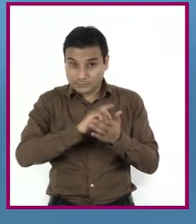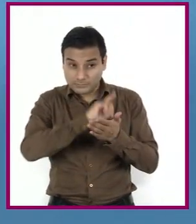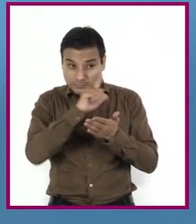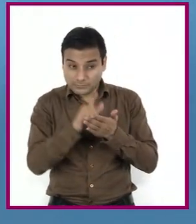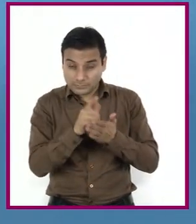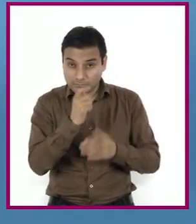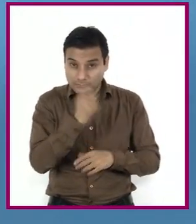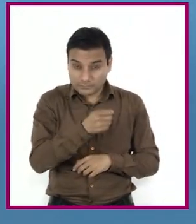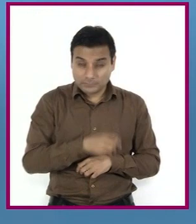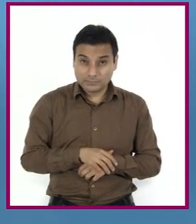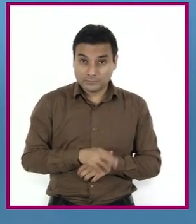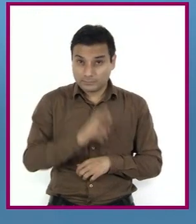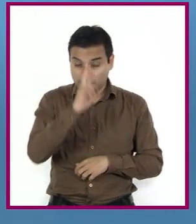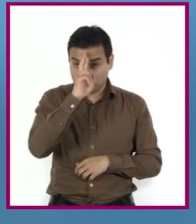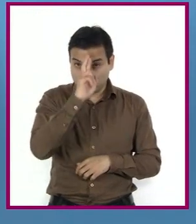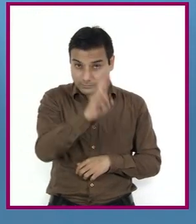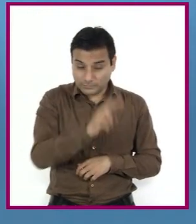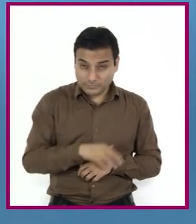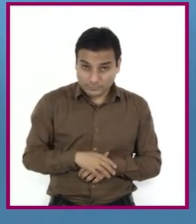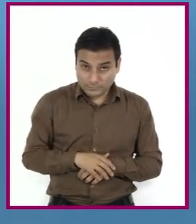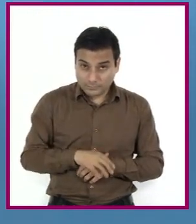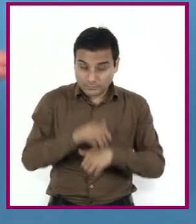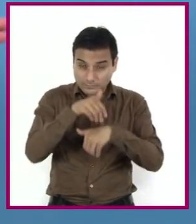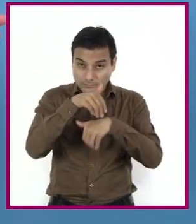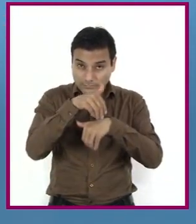y aplican las leyes que les rigen.